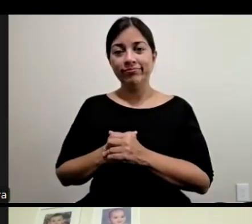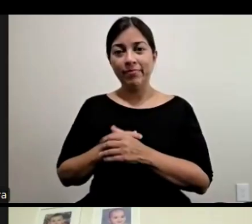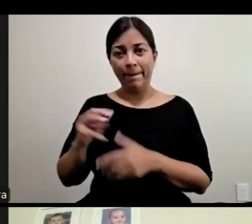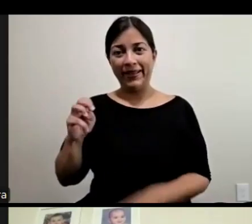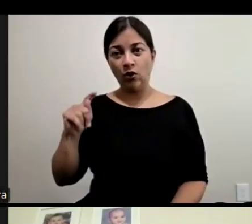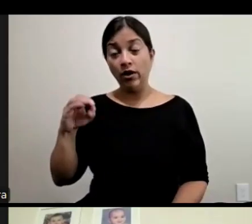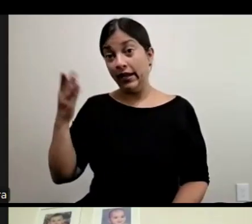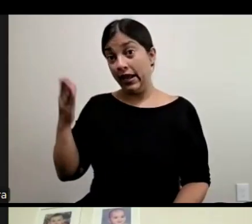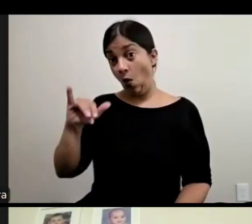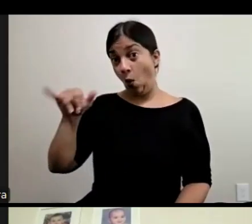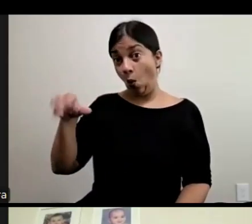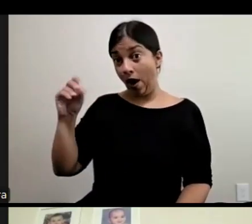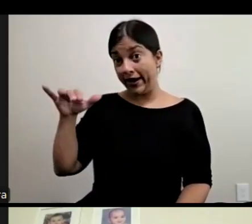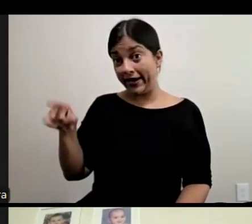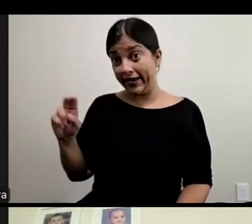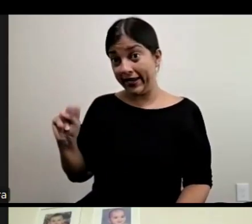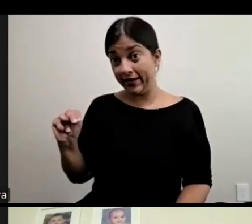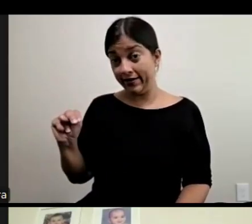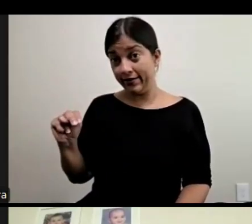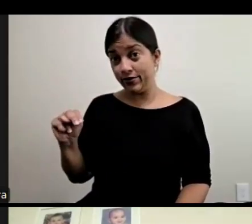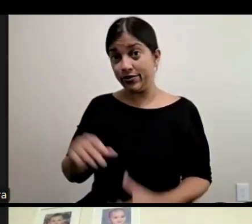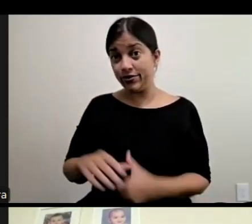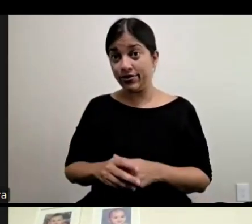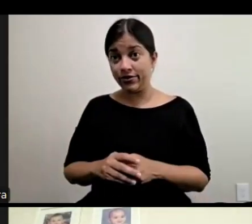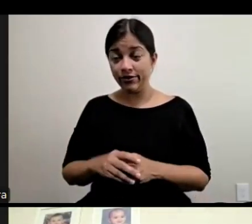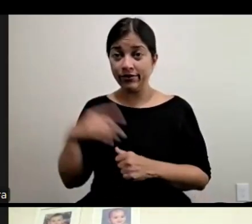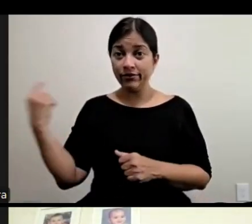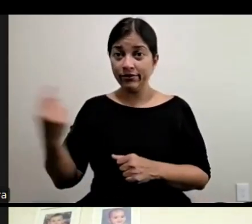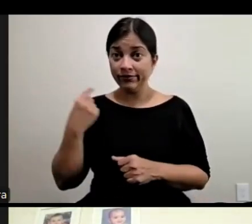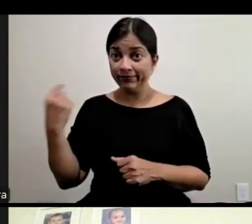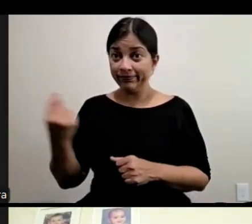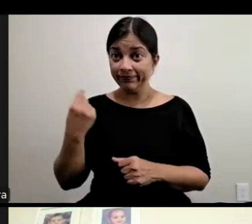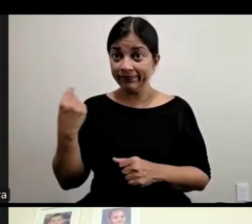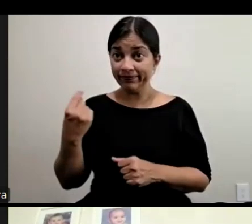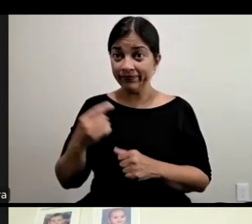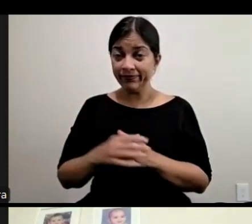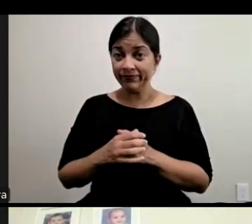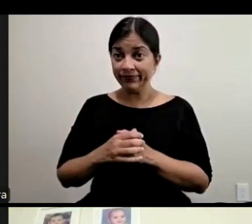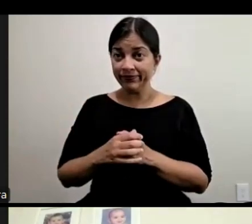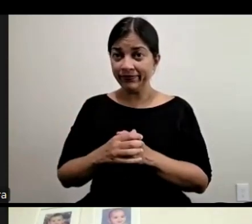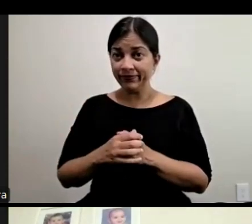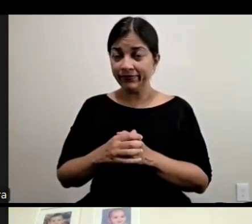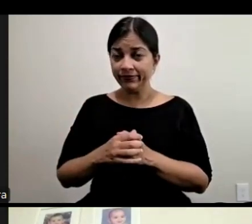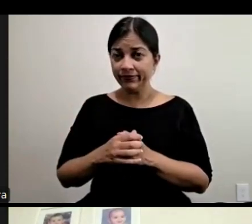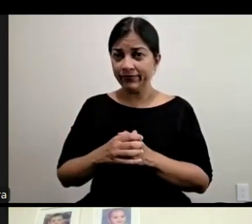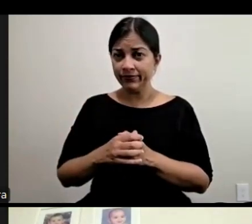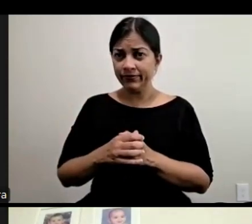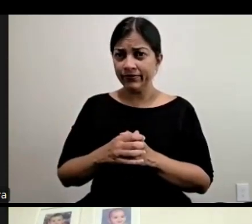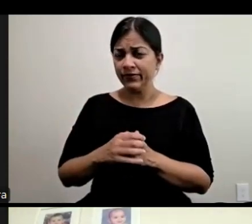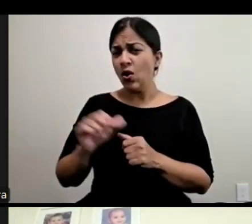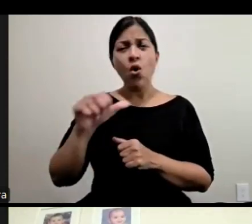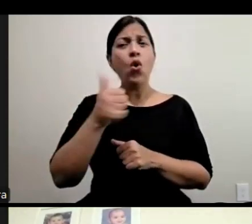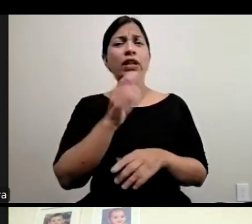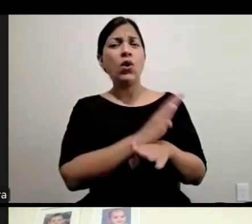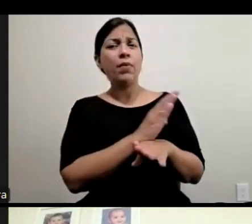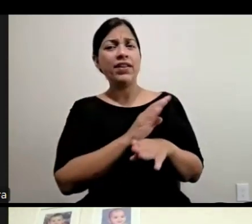Joaquín montó, él siempre se ha salido del marco de lo que es las demás compañías folclóricas en Puerto